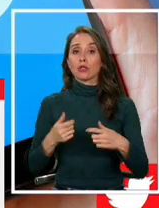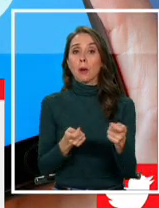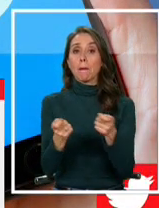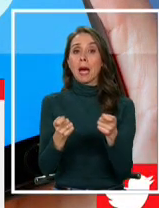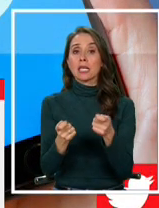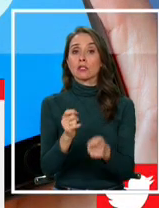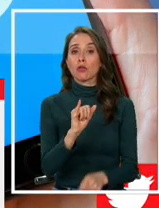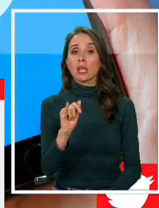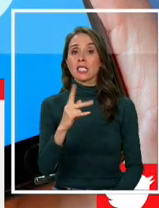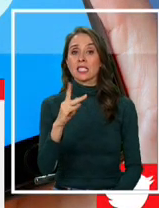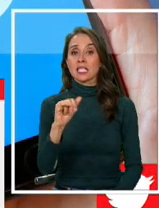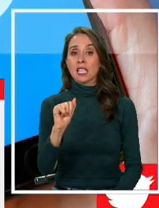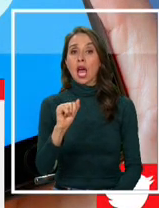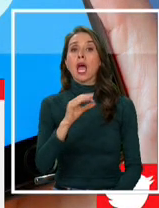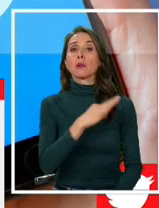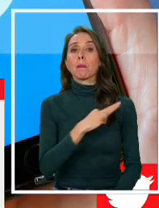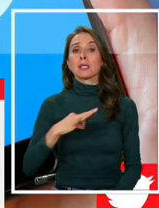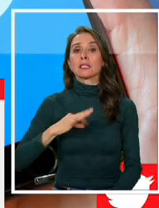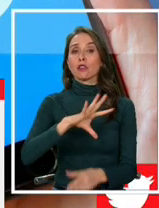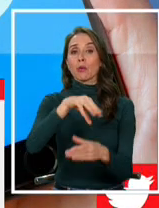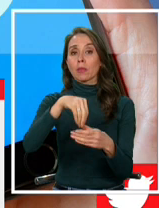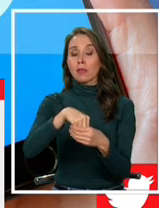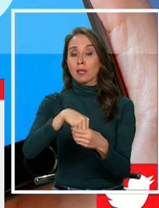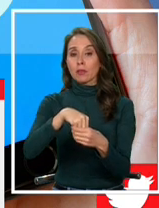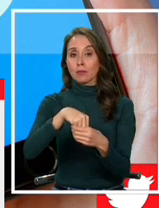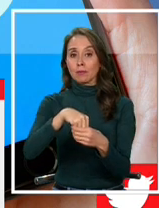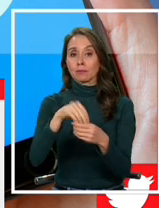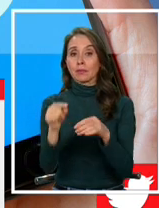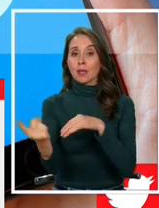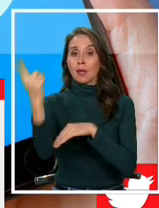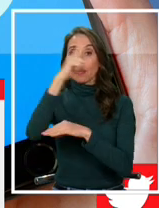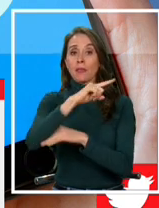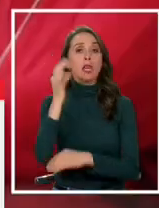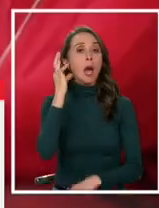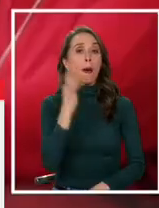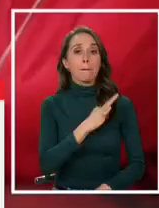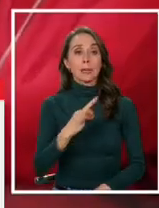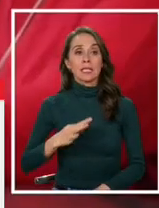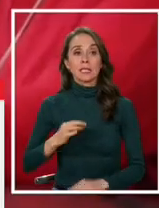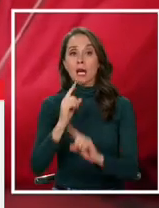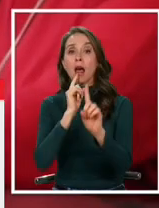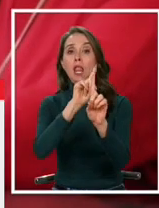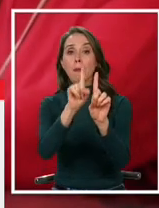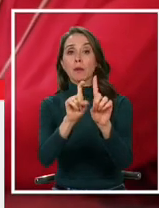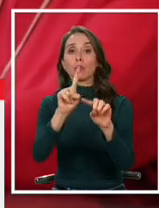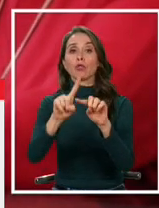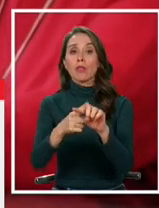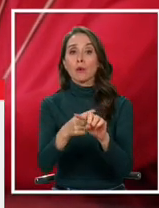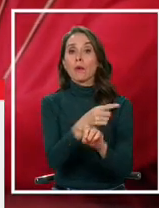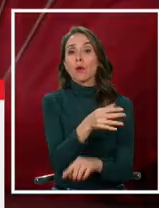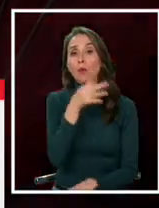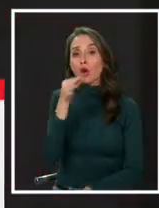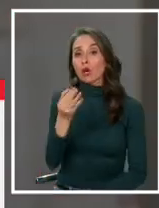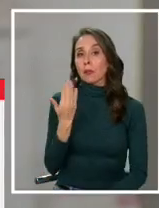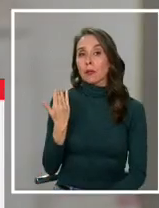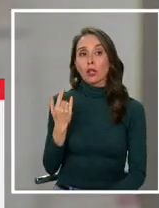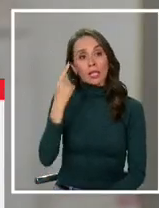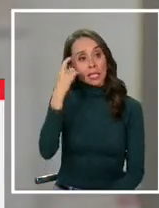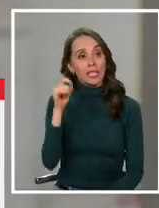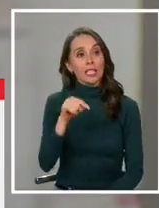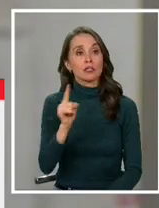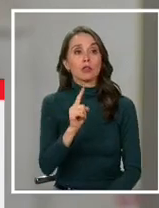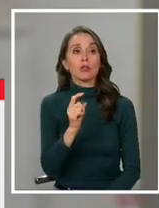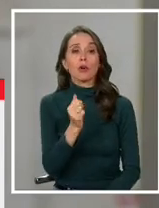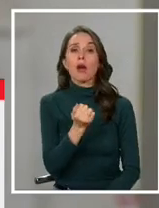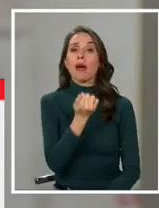manejo de isquia chiches en la cartera de interior durante la jornada la ministra fue consultada nuevamente por sus dichos creo que esto